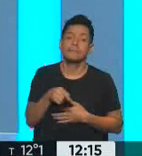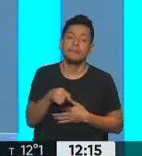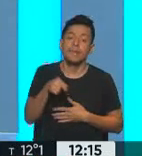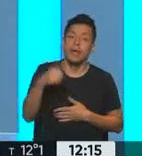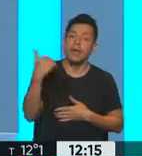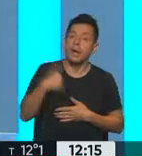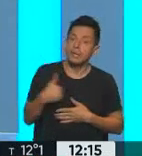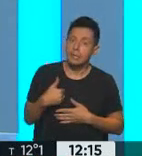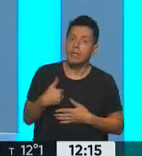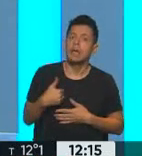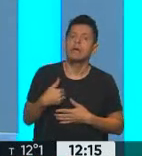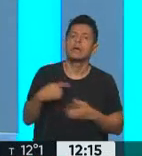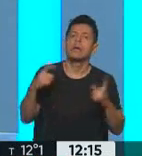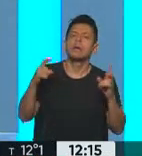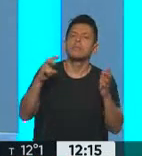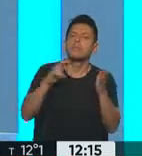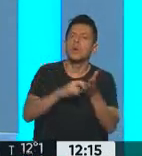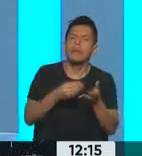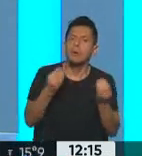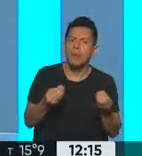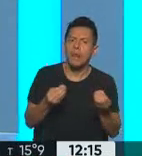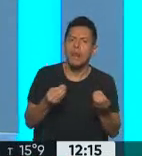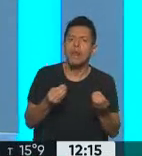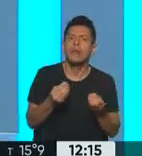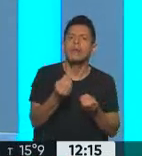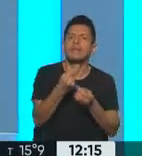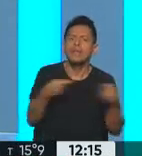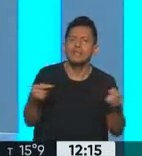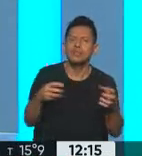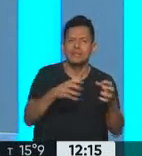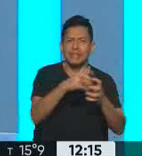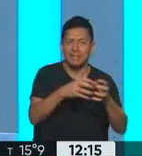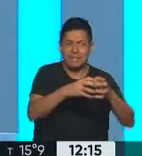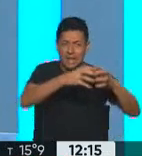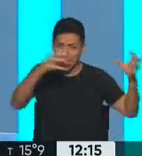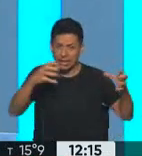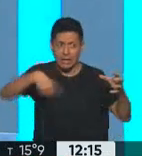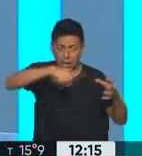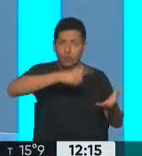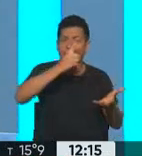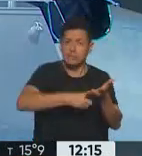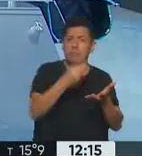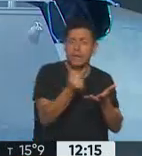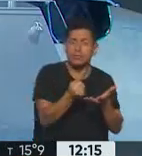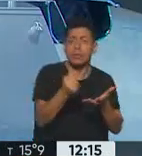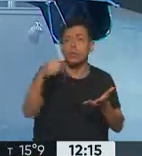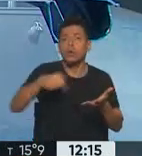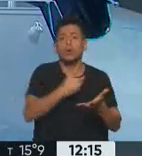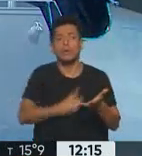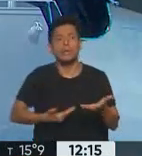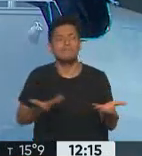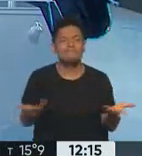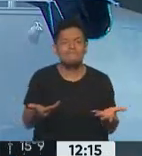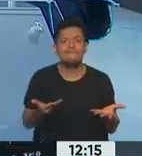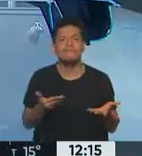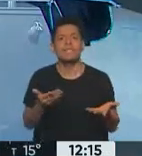Argentina tiene el problema de la política de precios de las grandes empresas, que es lo que por ahora el gobierno no se decide